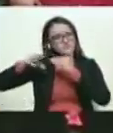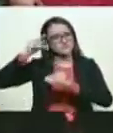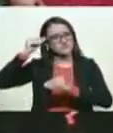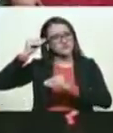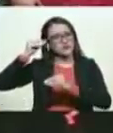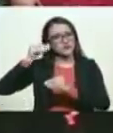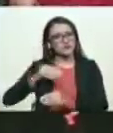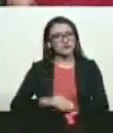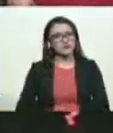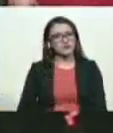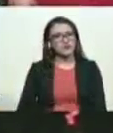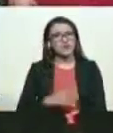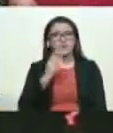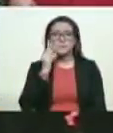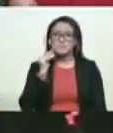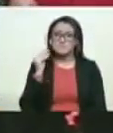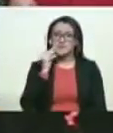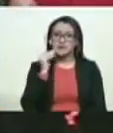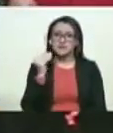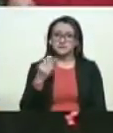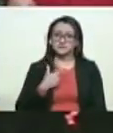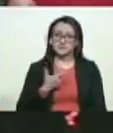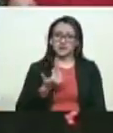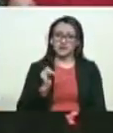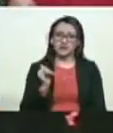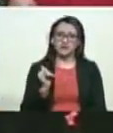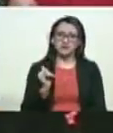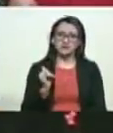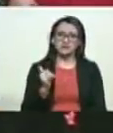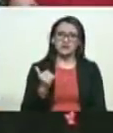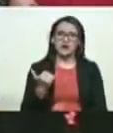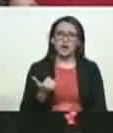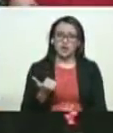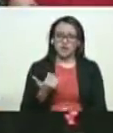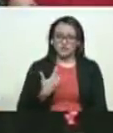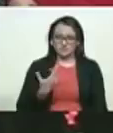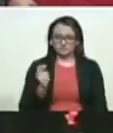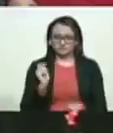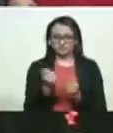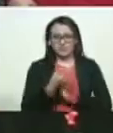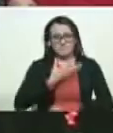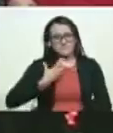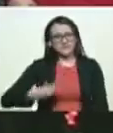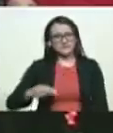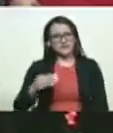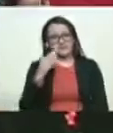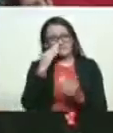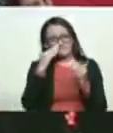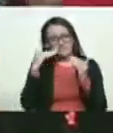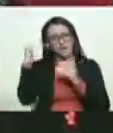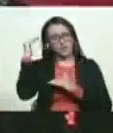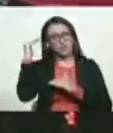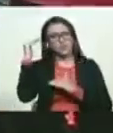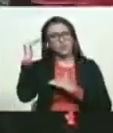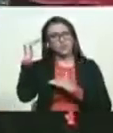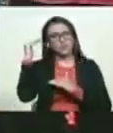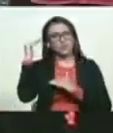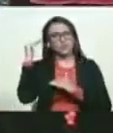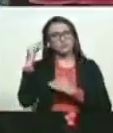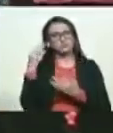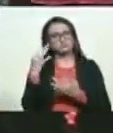obtenido y la experiencia que tengo puedo decir que soy un presidente maduro capacitado